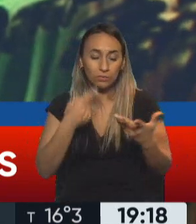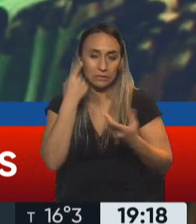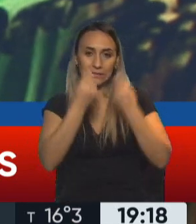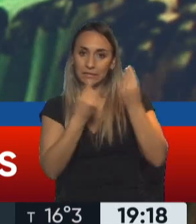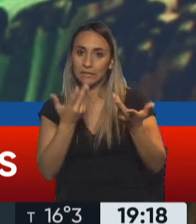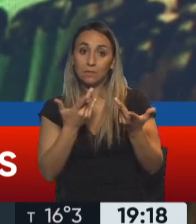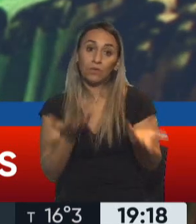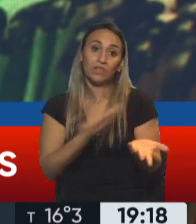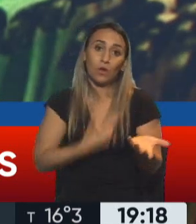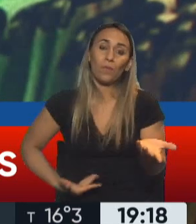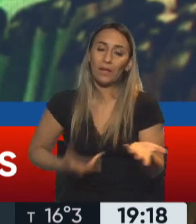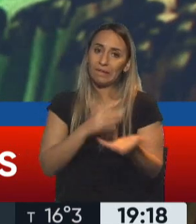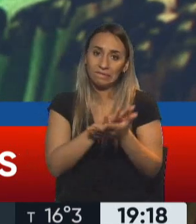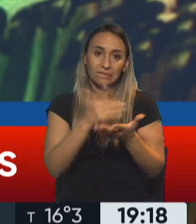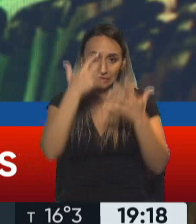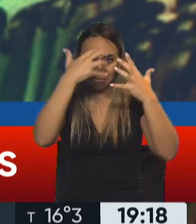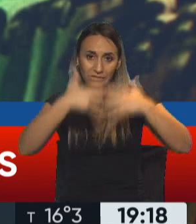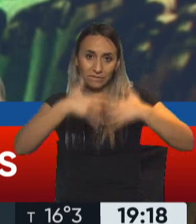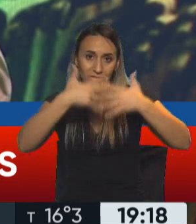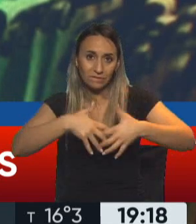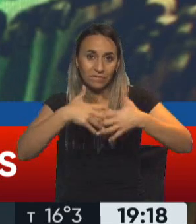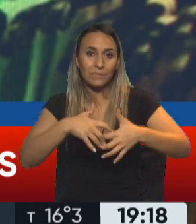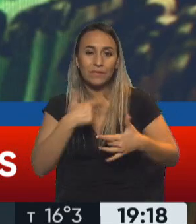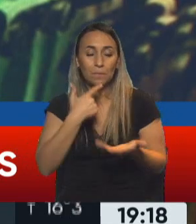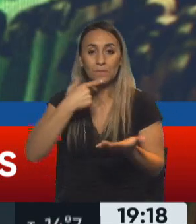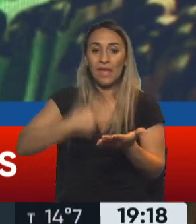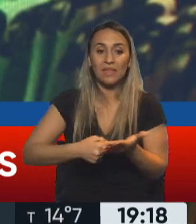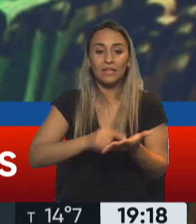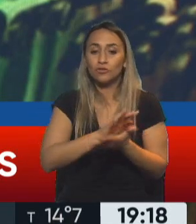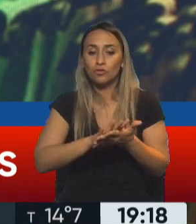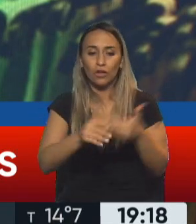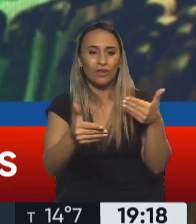medidas de corto plazo, por supuesto, pero que claramente no tienen